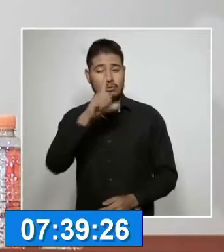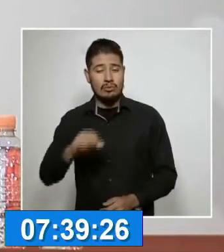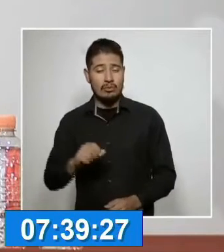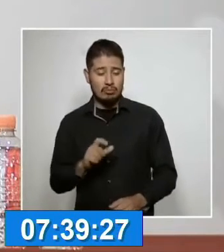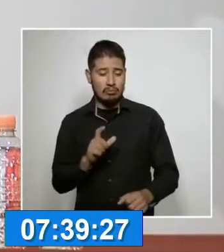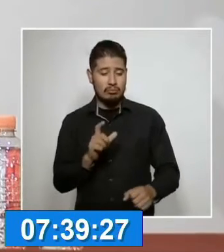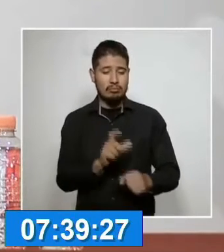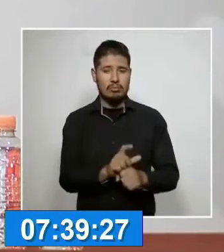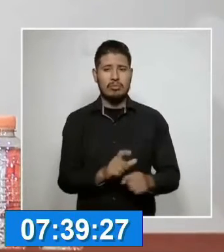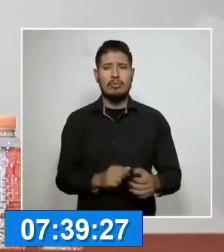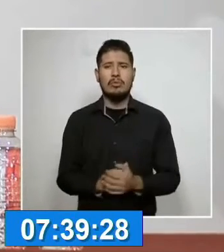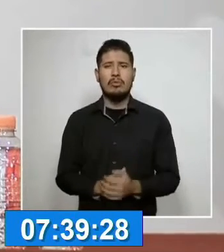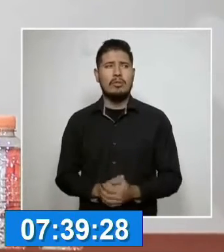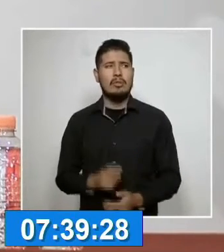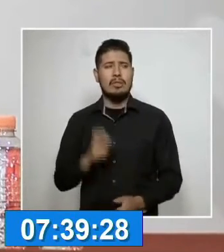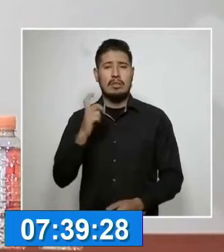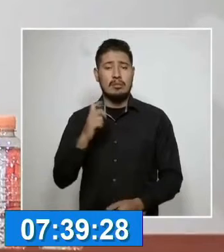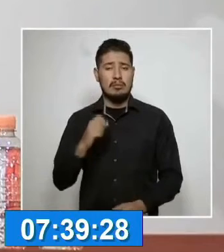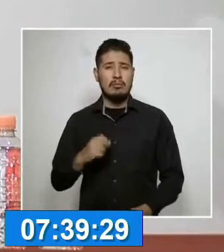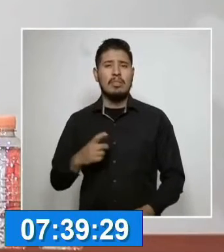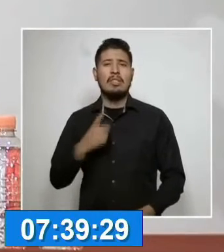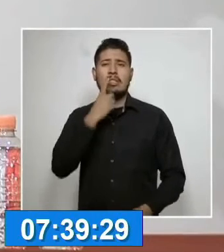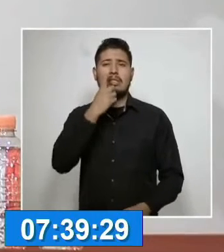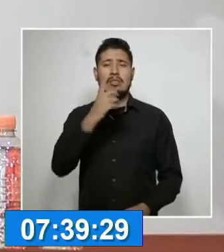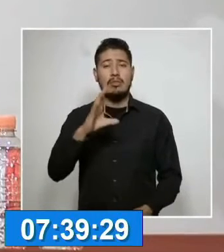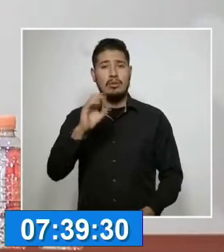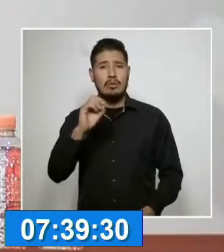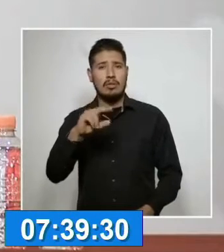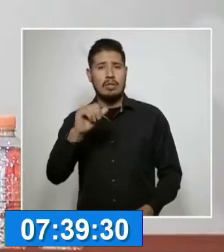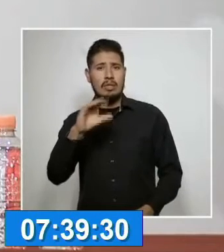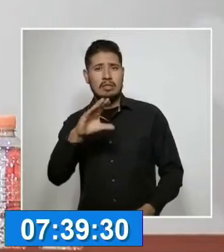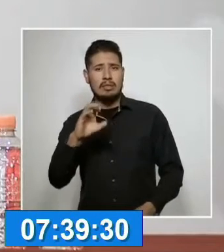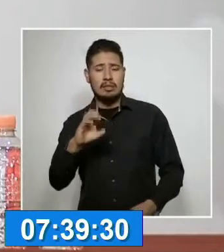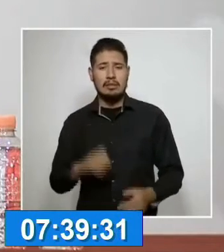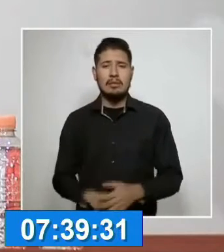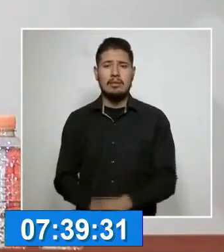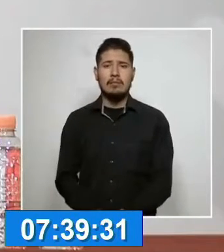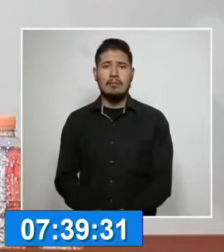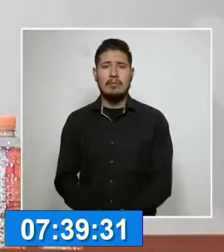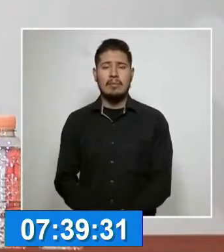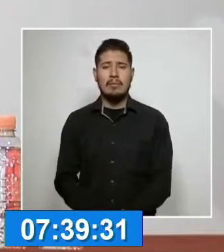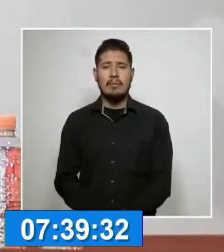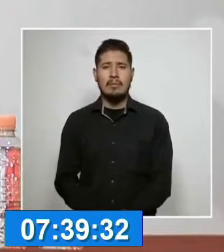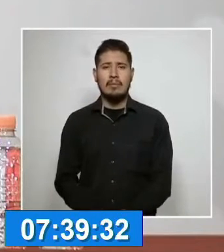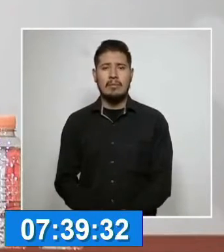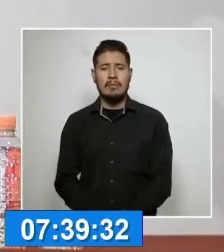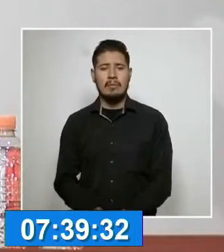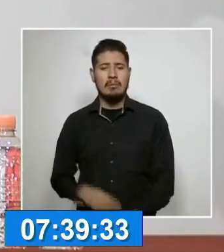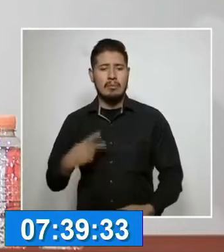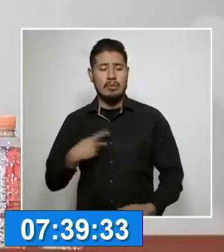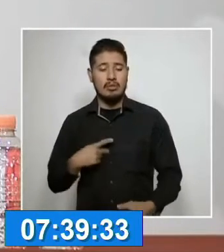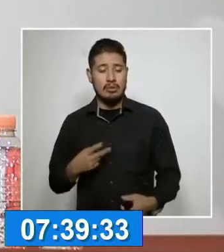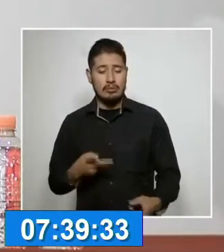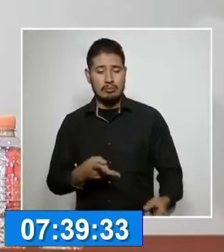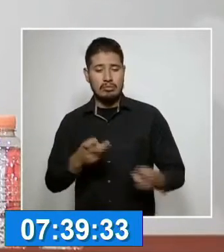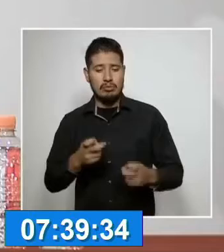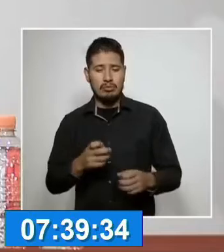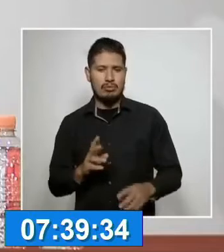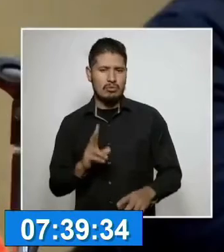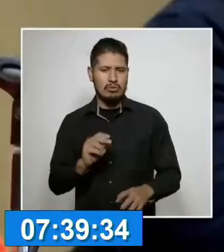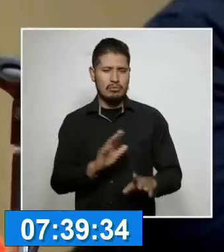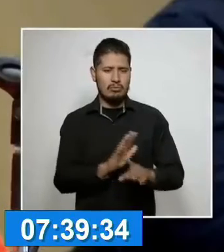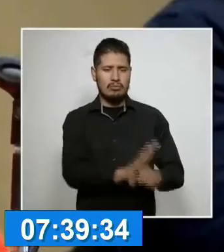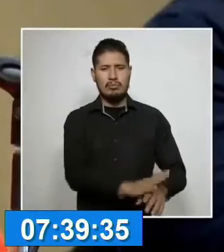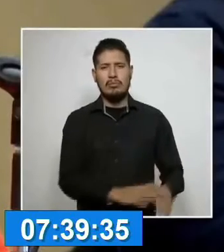oportuno decir que la coordinación entre la CONASE y la Unidad Antisecuestros del Estado de